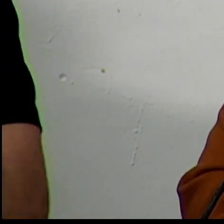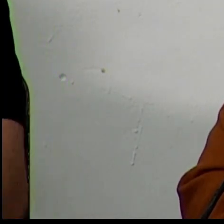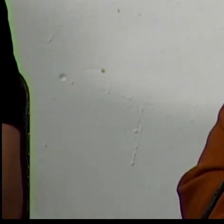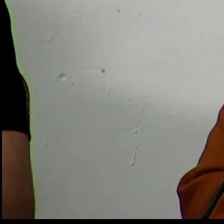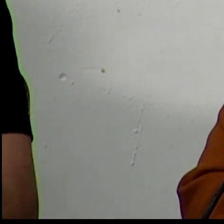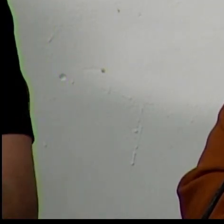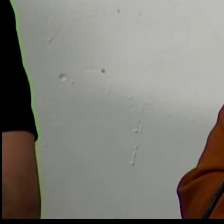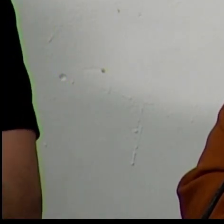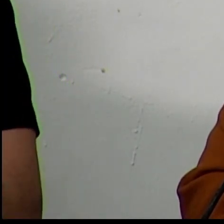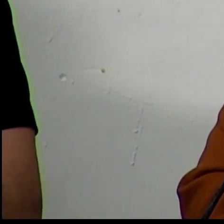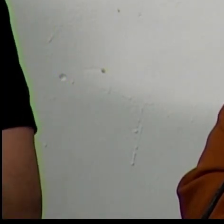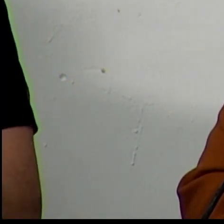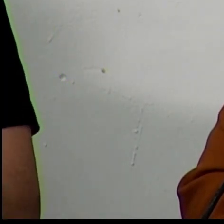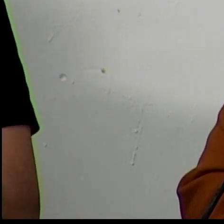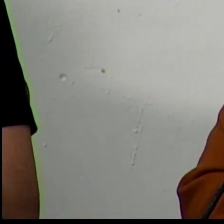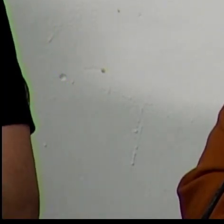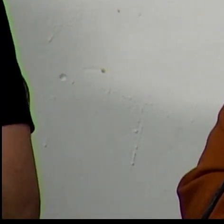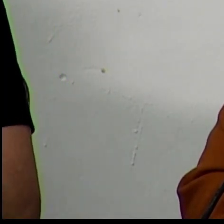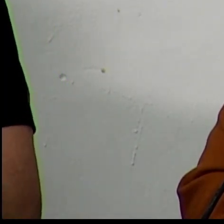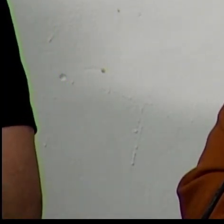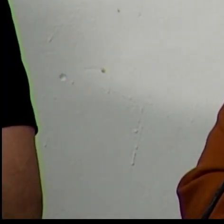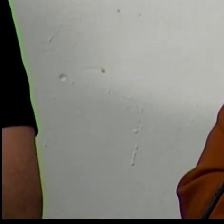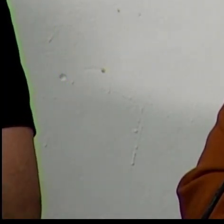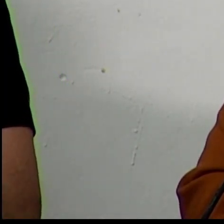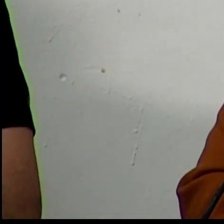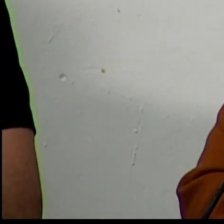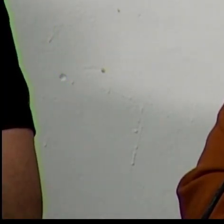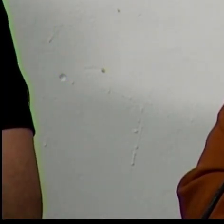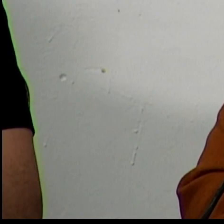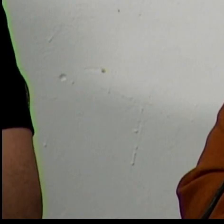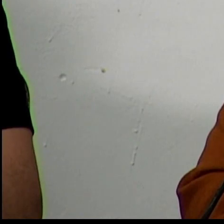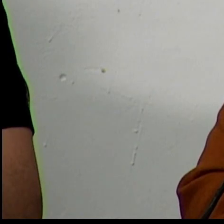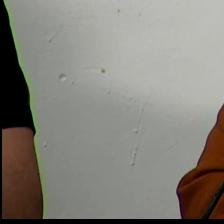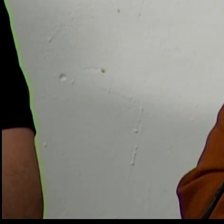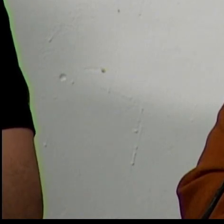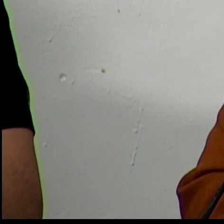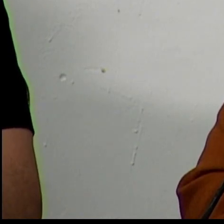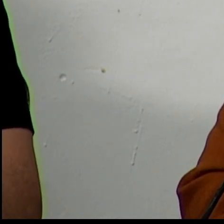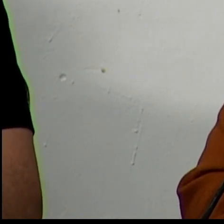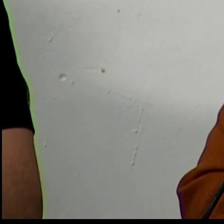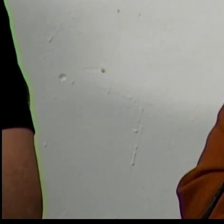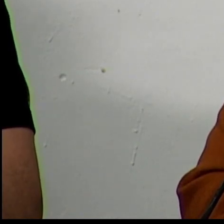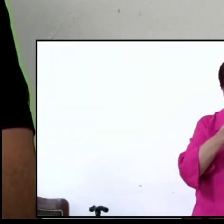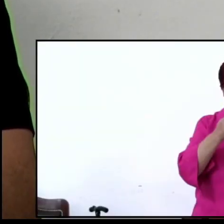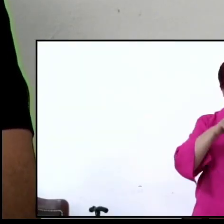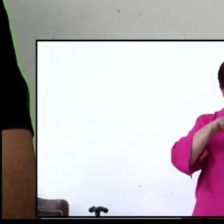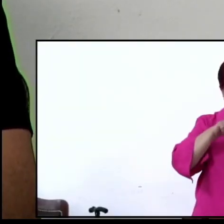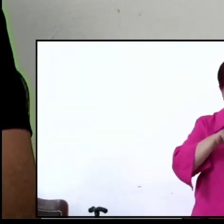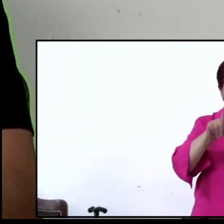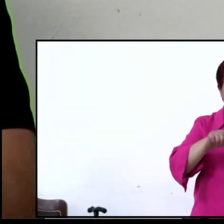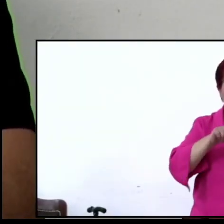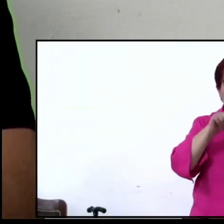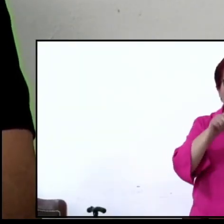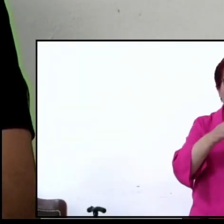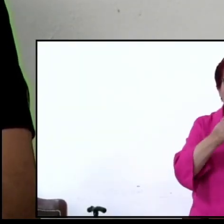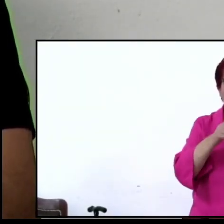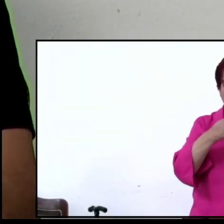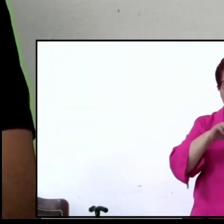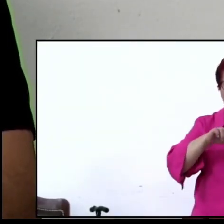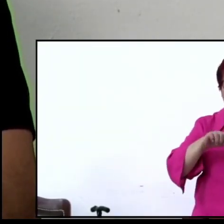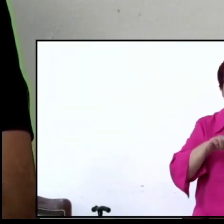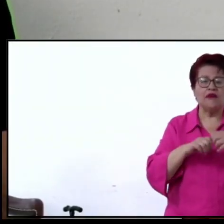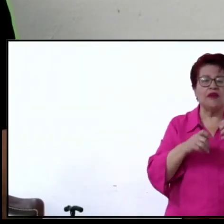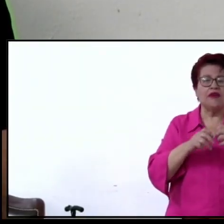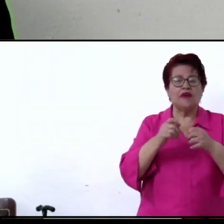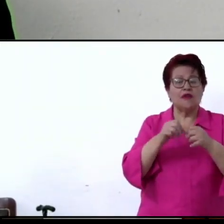reciente puesta en marcha de los subprogramas de creación de empresas sociales y el de fortalecimiento de empresas